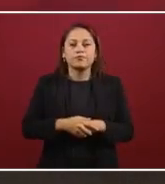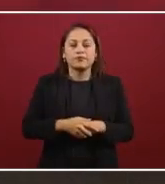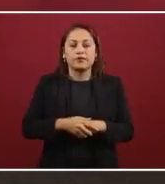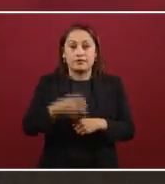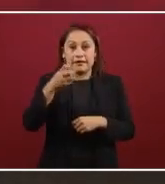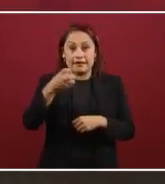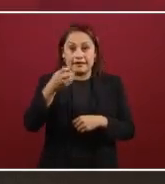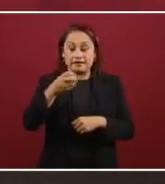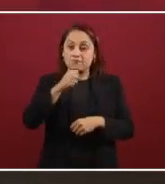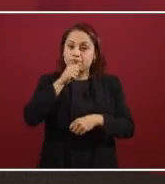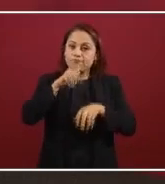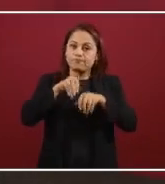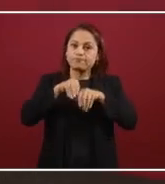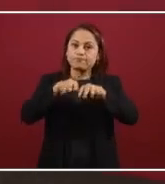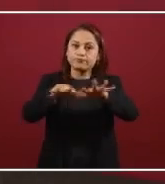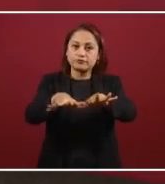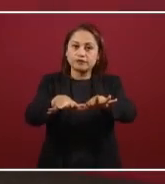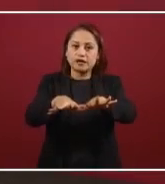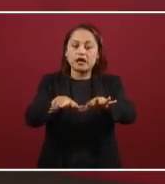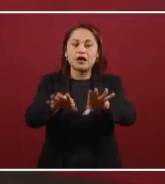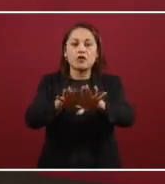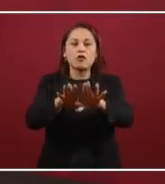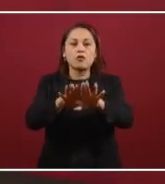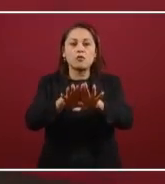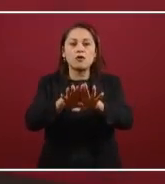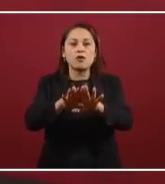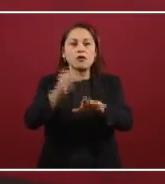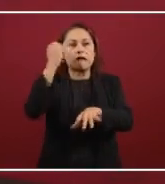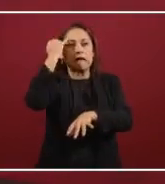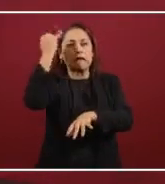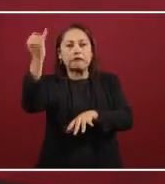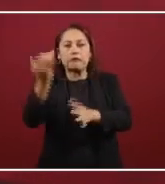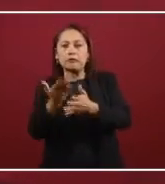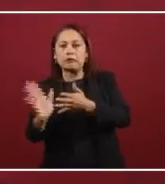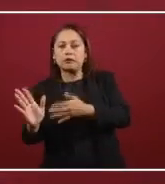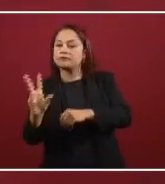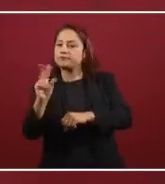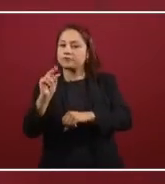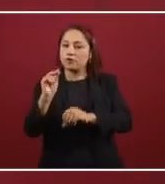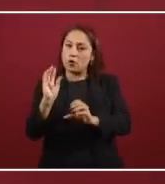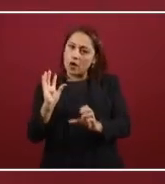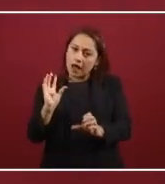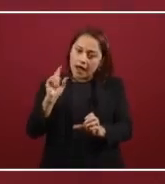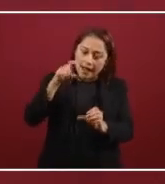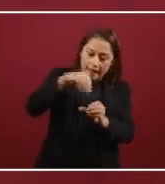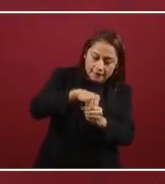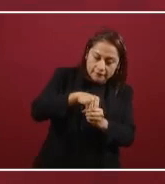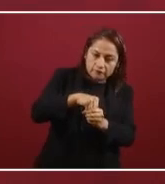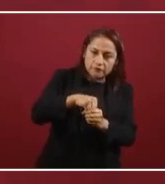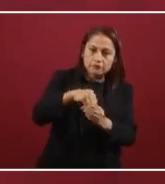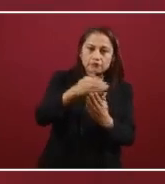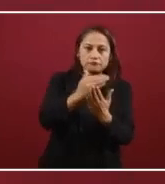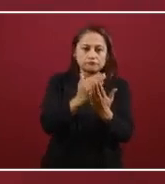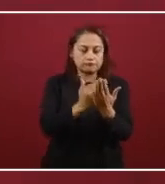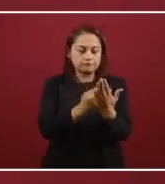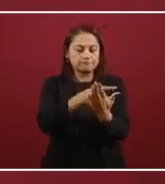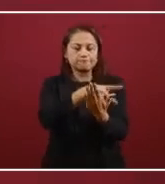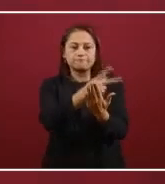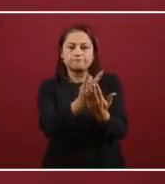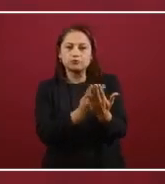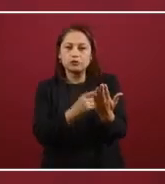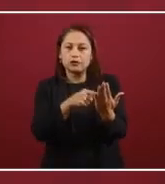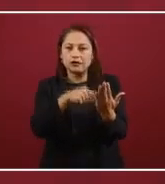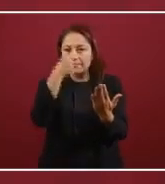se inscribe en el plan de atender las causas que